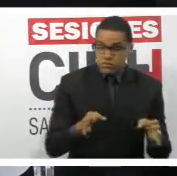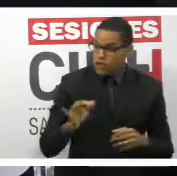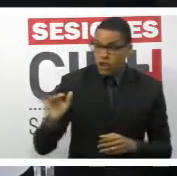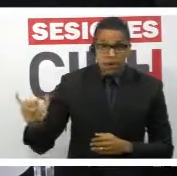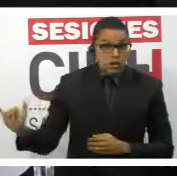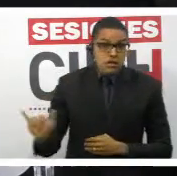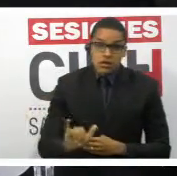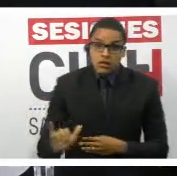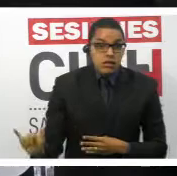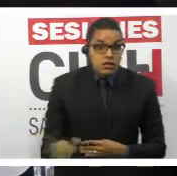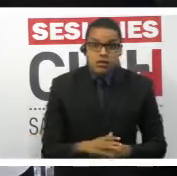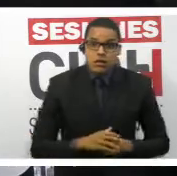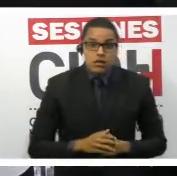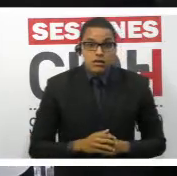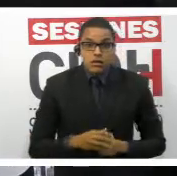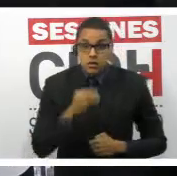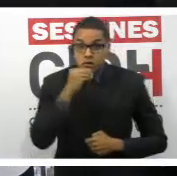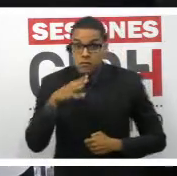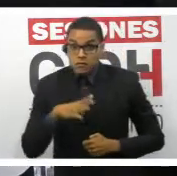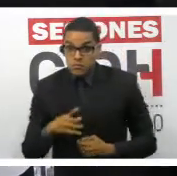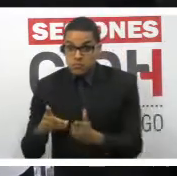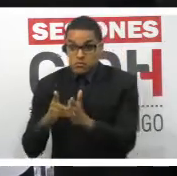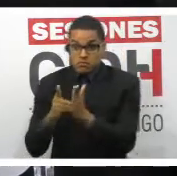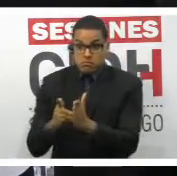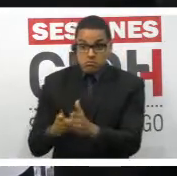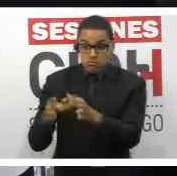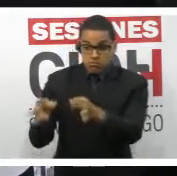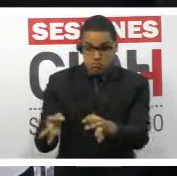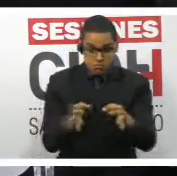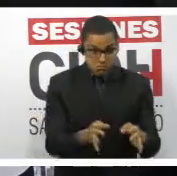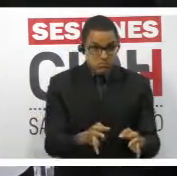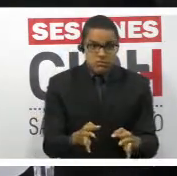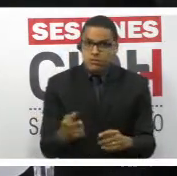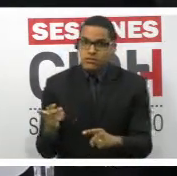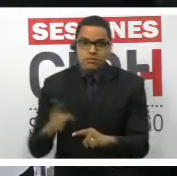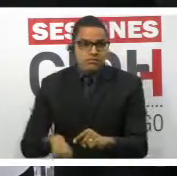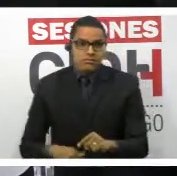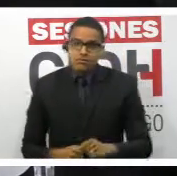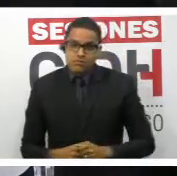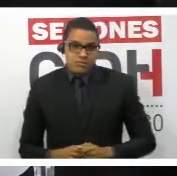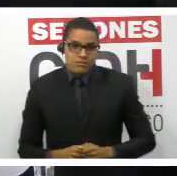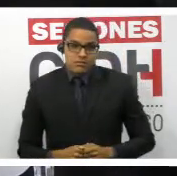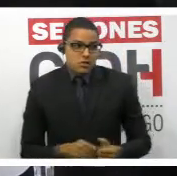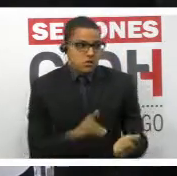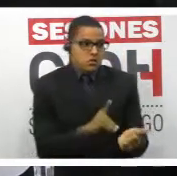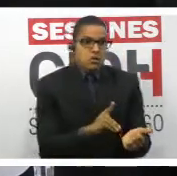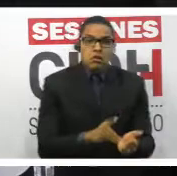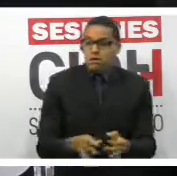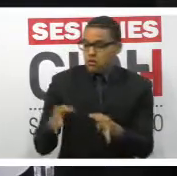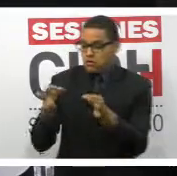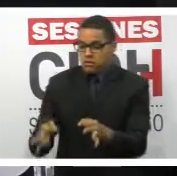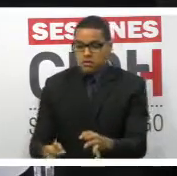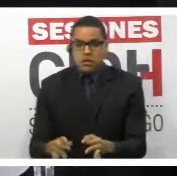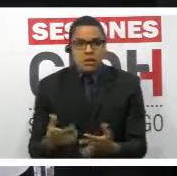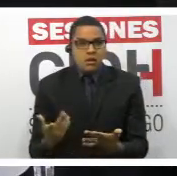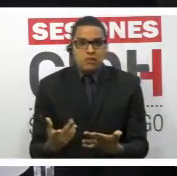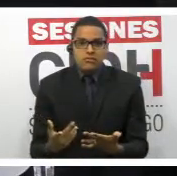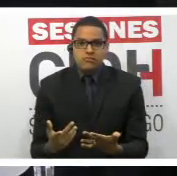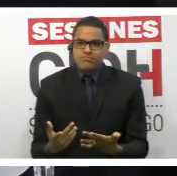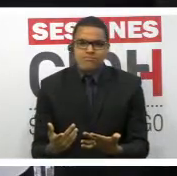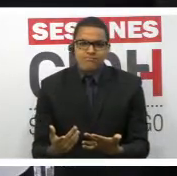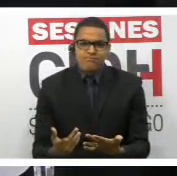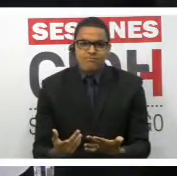se traduce muchas veces en la esterilización forzada y coercitiva la norma 005 la norma oficial mexicana